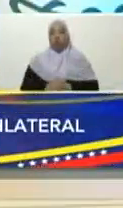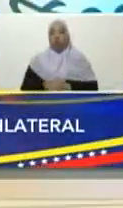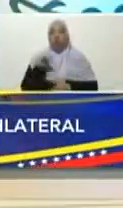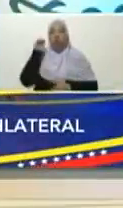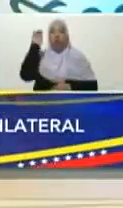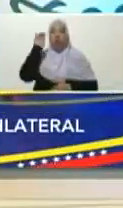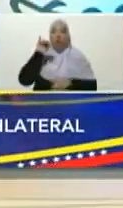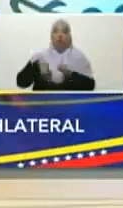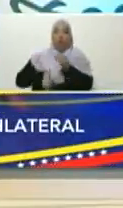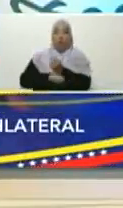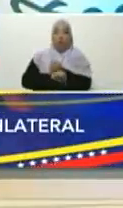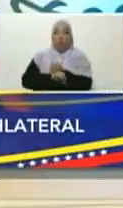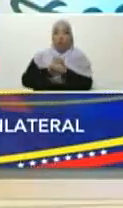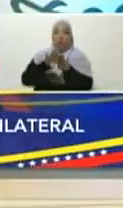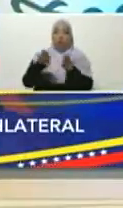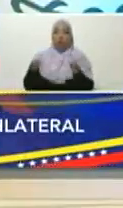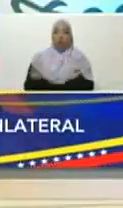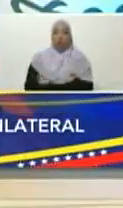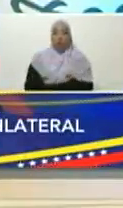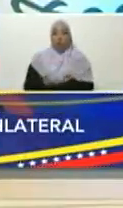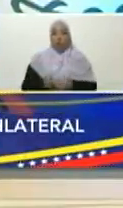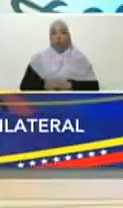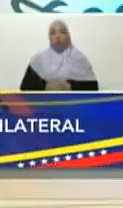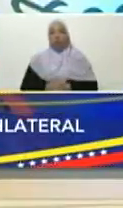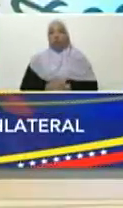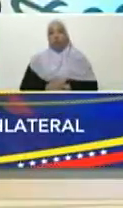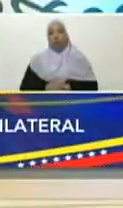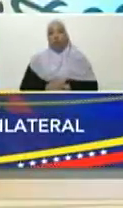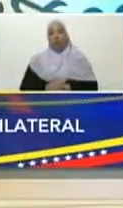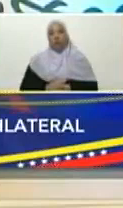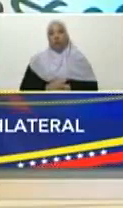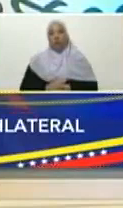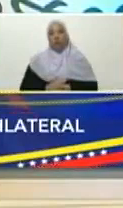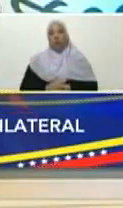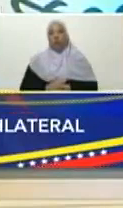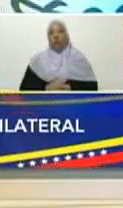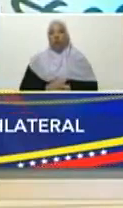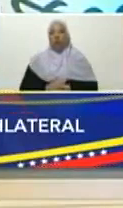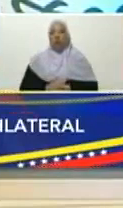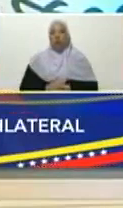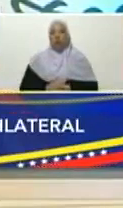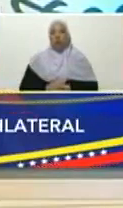fútbol mundial, sin lugar a dudas. Sin sectarismo,